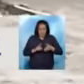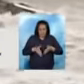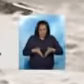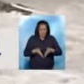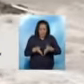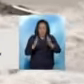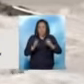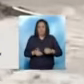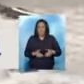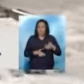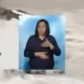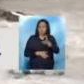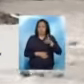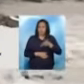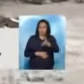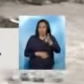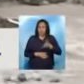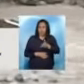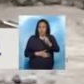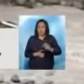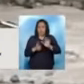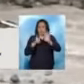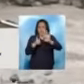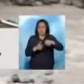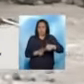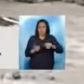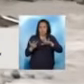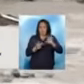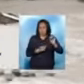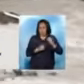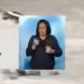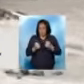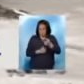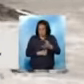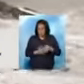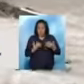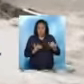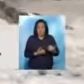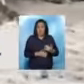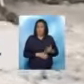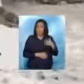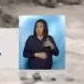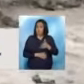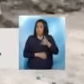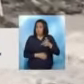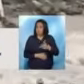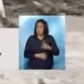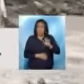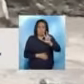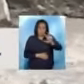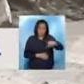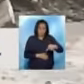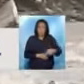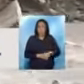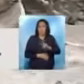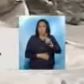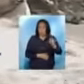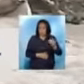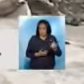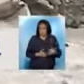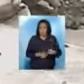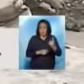paso diario de 6.800 vehículos. Por ahora se encuentran transitando aproximadamente 3.200